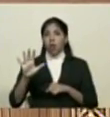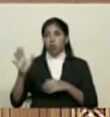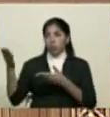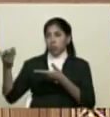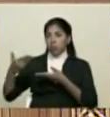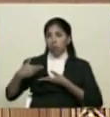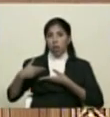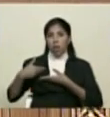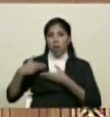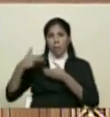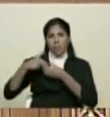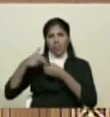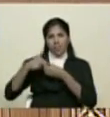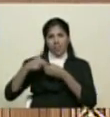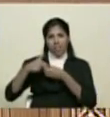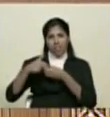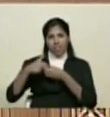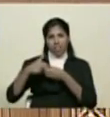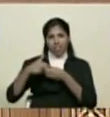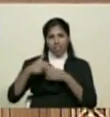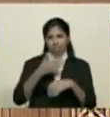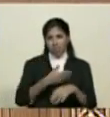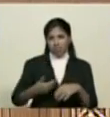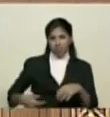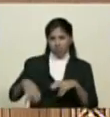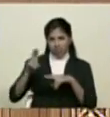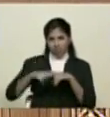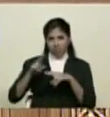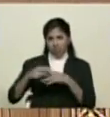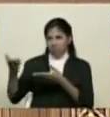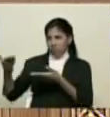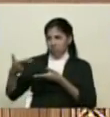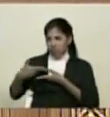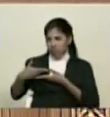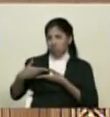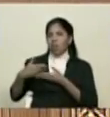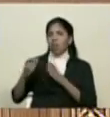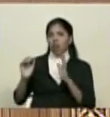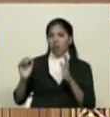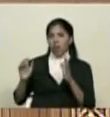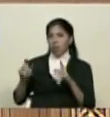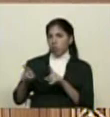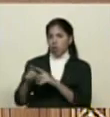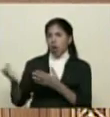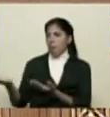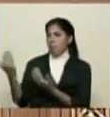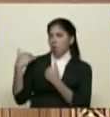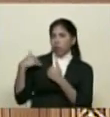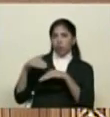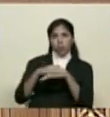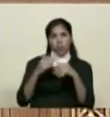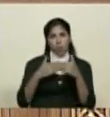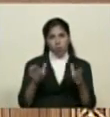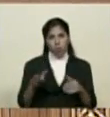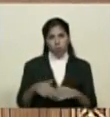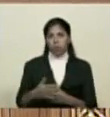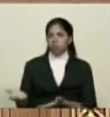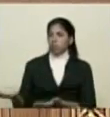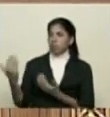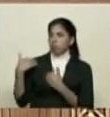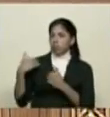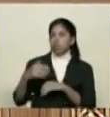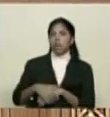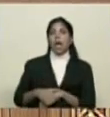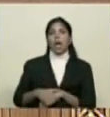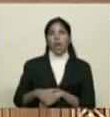PDVSA, Nelson Martínez, colaborando con el Ministerio Público. Nosotros hicimos una